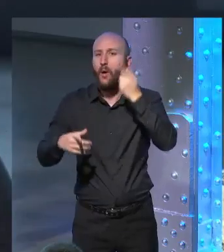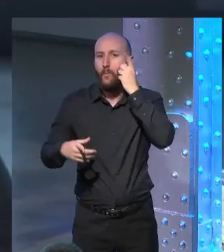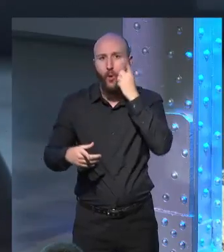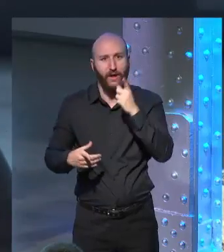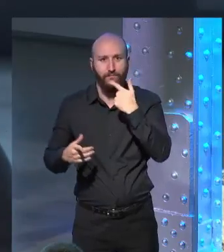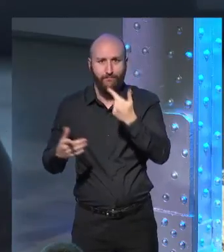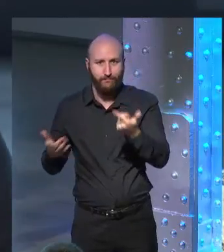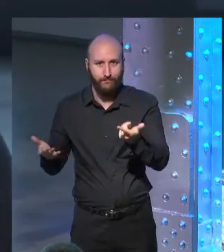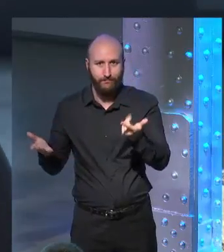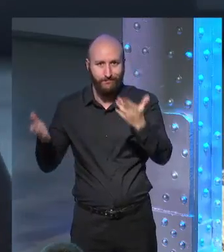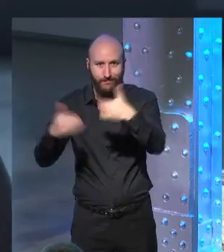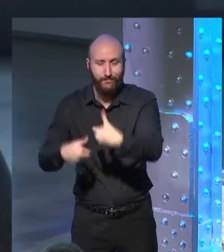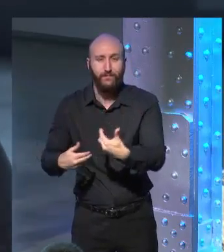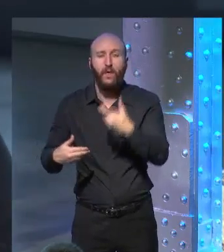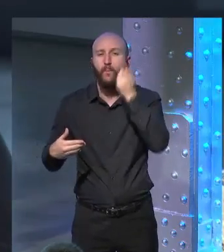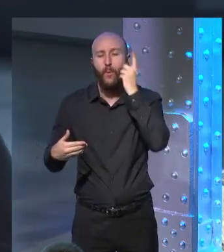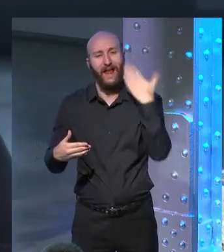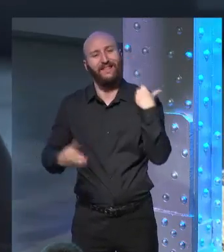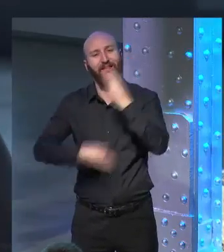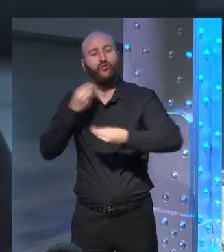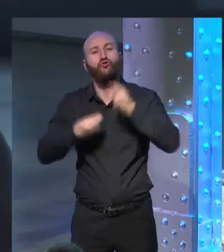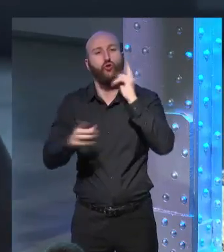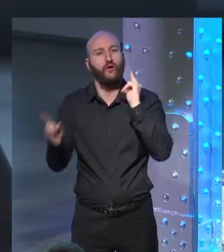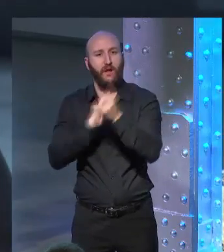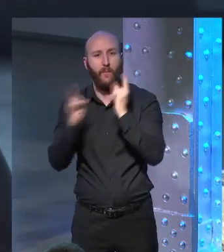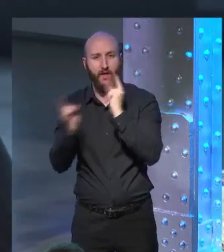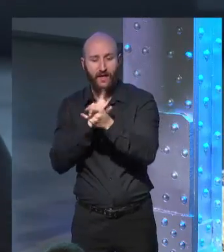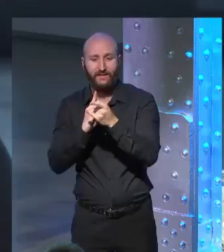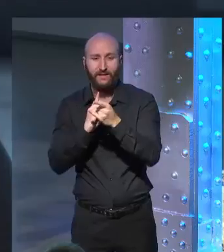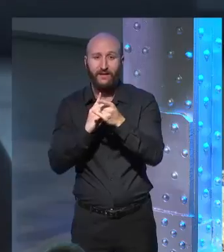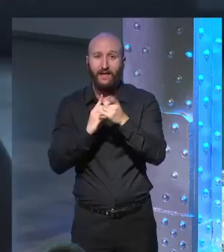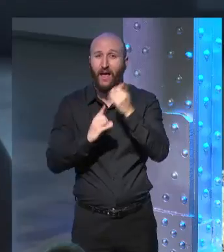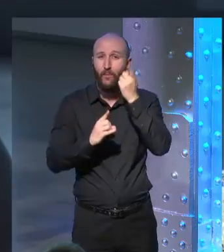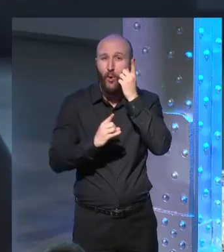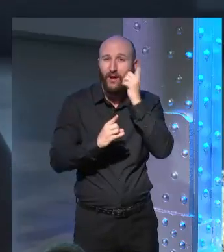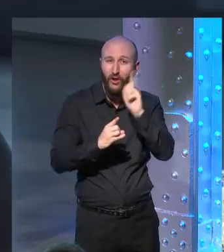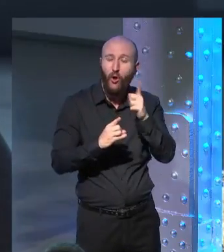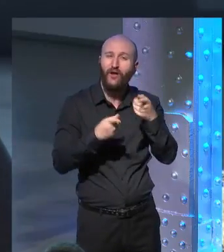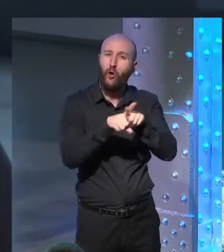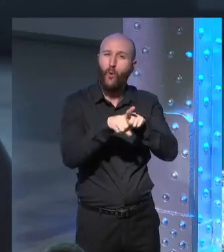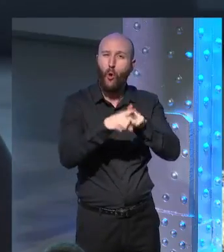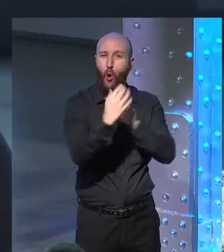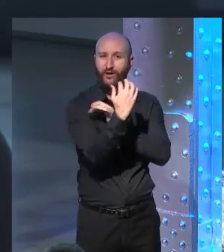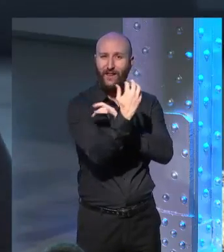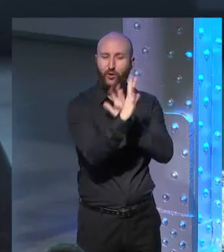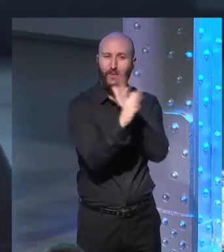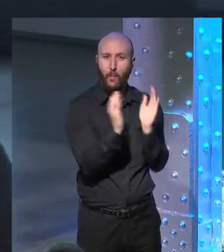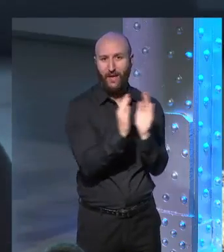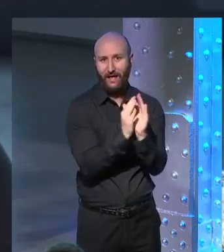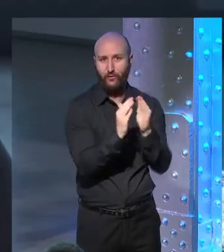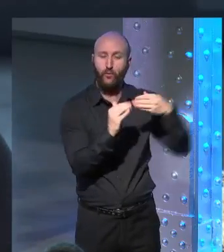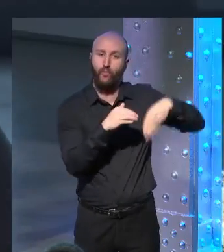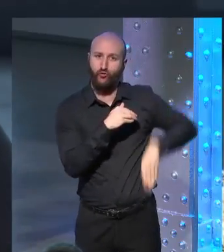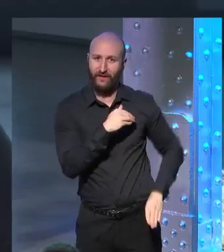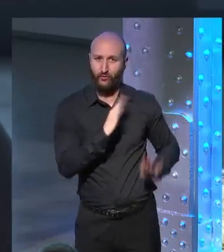móvil. Un móvil servía para llamar por teléfono. Ellas tienen un ordenador de bolsillo. Un ordenador de bolsillo que las